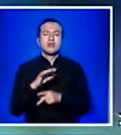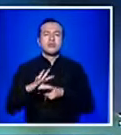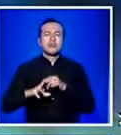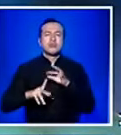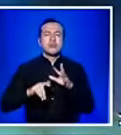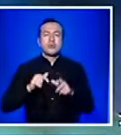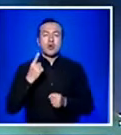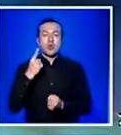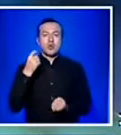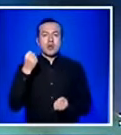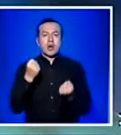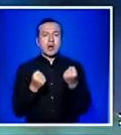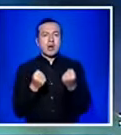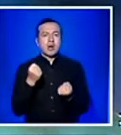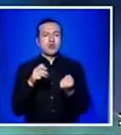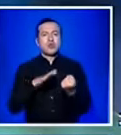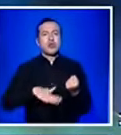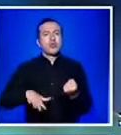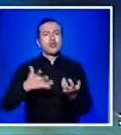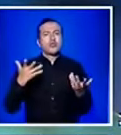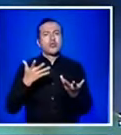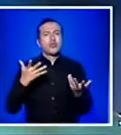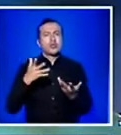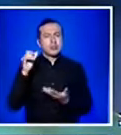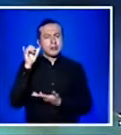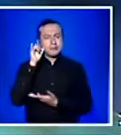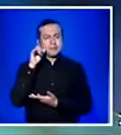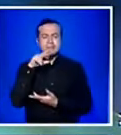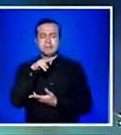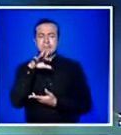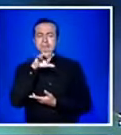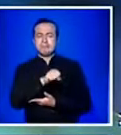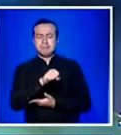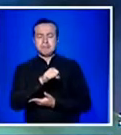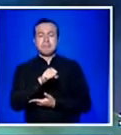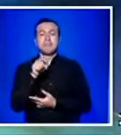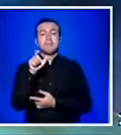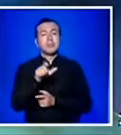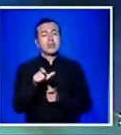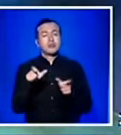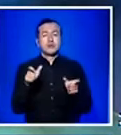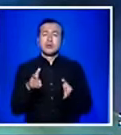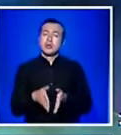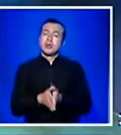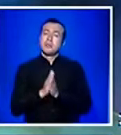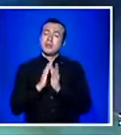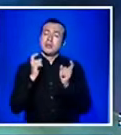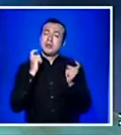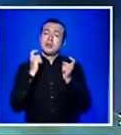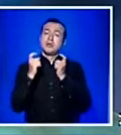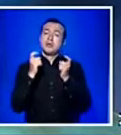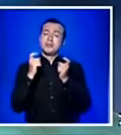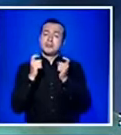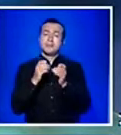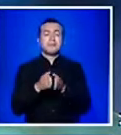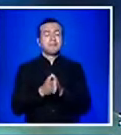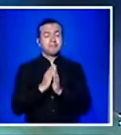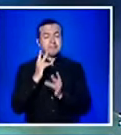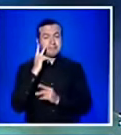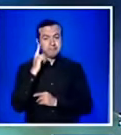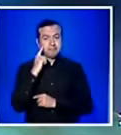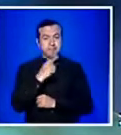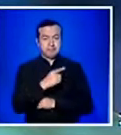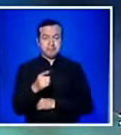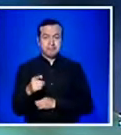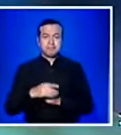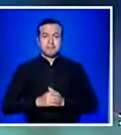bordo de un vehículo en el Valle de los Chillos. Ya los tienen identificados incluso. Los habitantes piden más controles de los uniformados. Carlos Luis Carrillo con